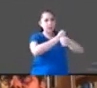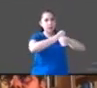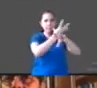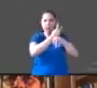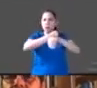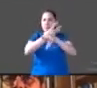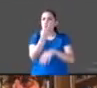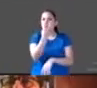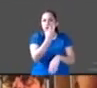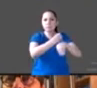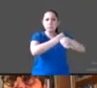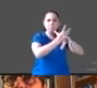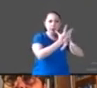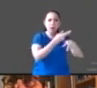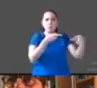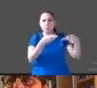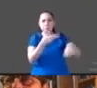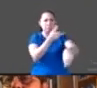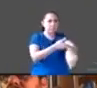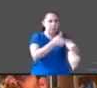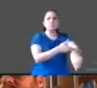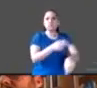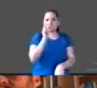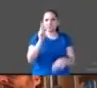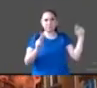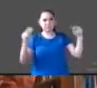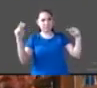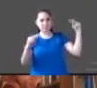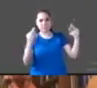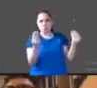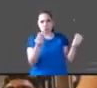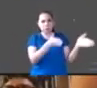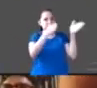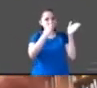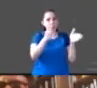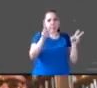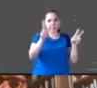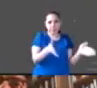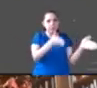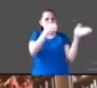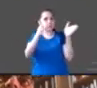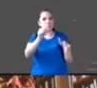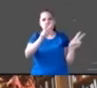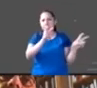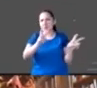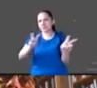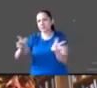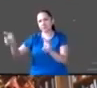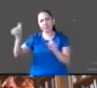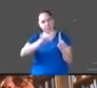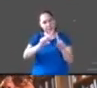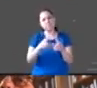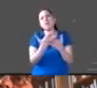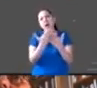resonancia y que ayudó a otros procesos. Ahora vamos hacer, pues no un cierre, vamos a hacer un cambio